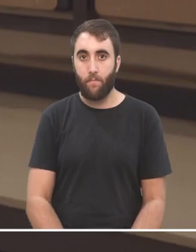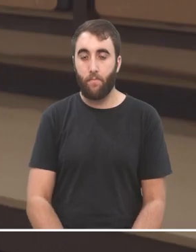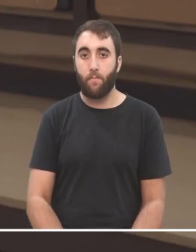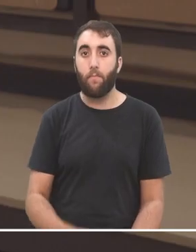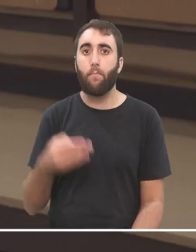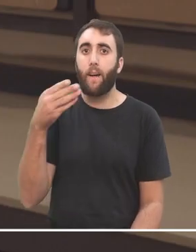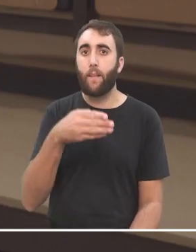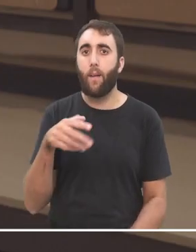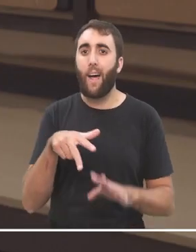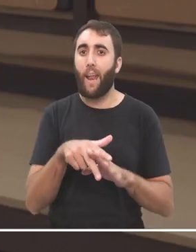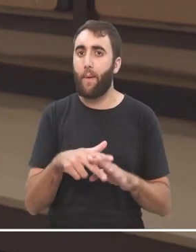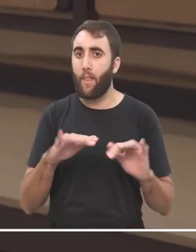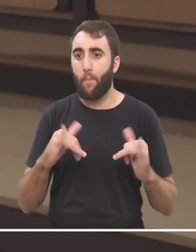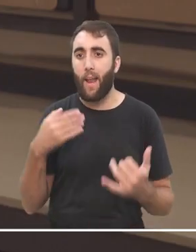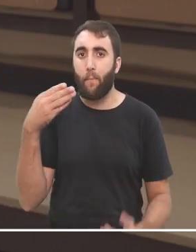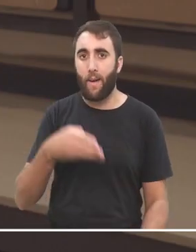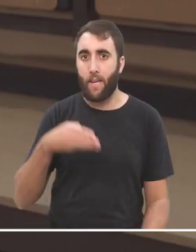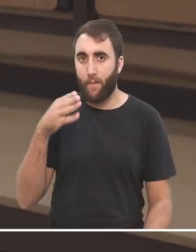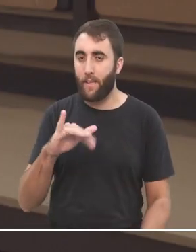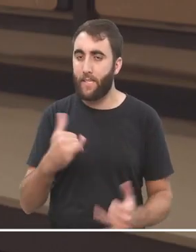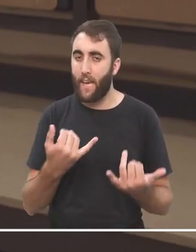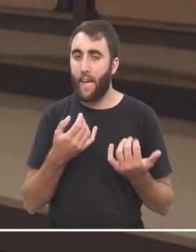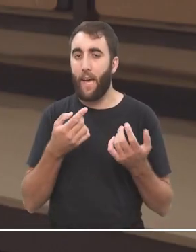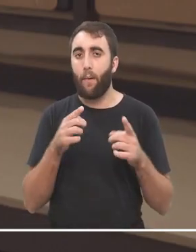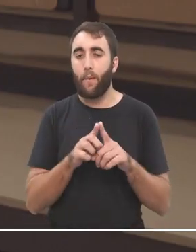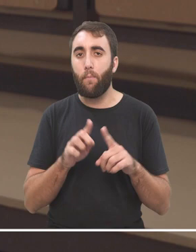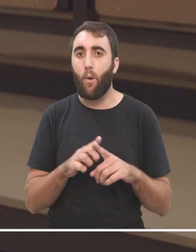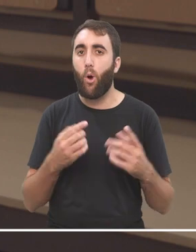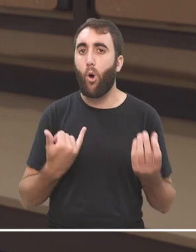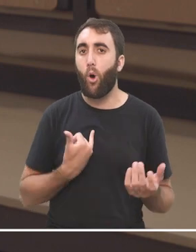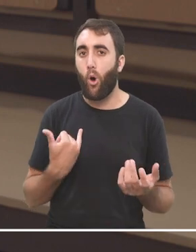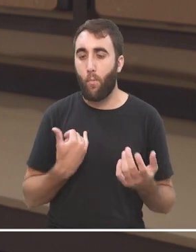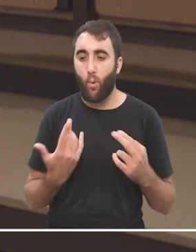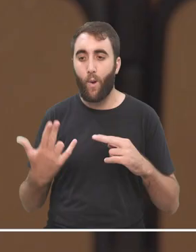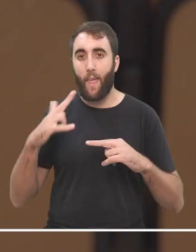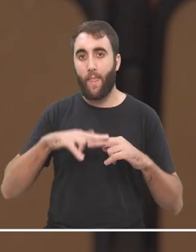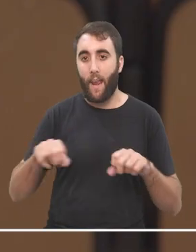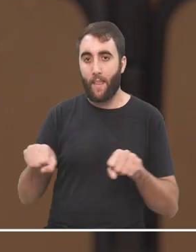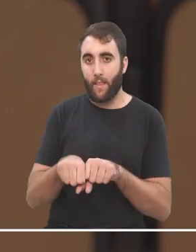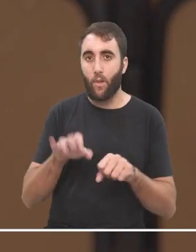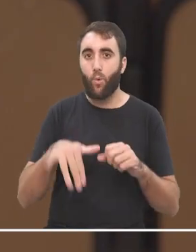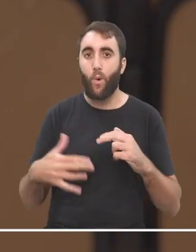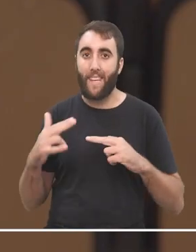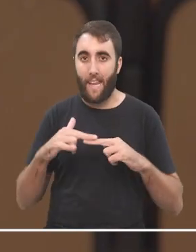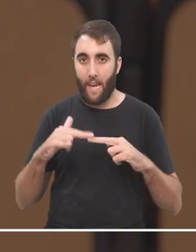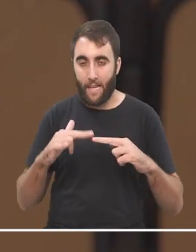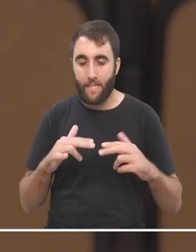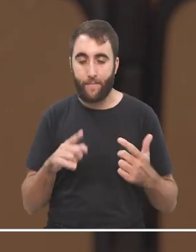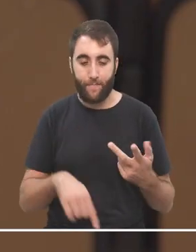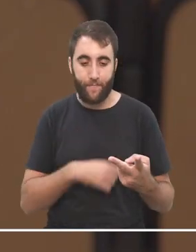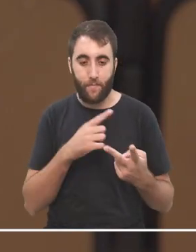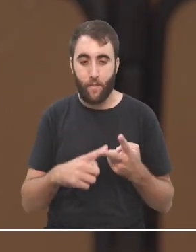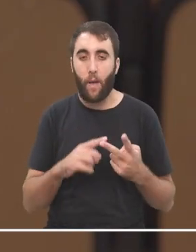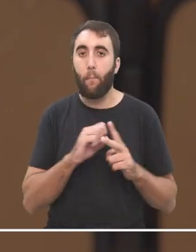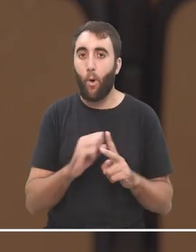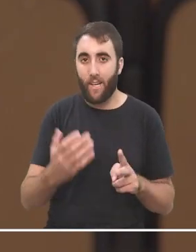Las herramientas necesarias para participar en la vida pública es tener una conexión a la red, tener